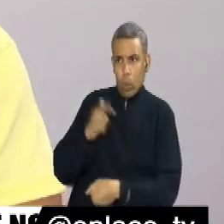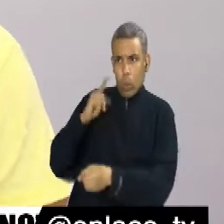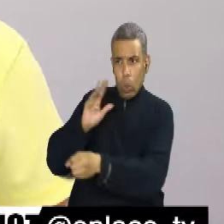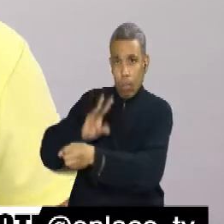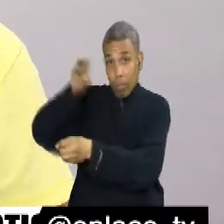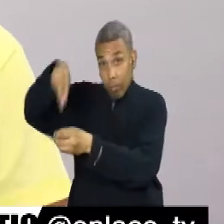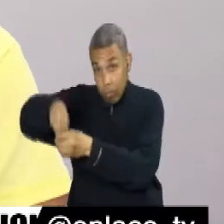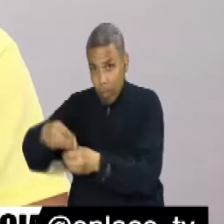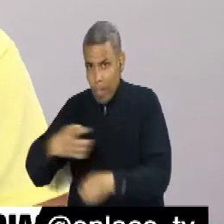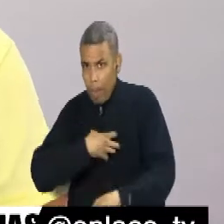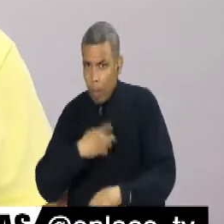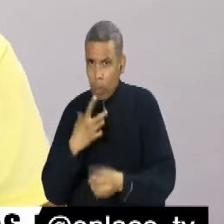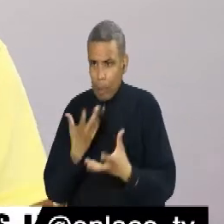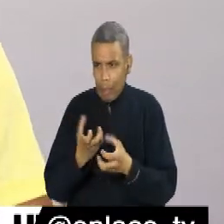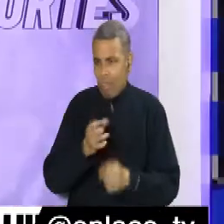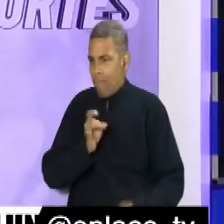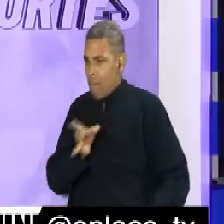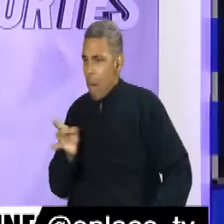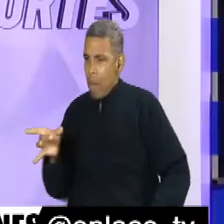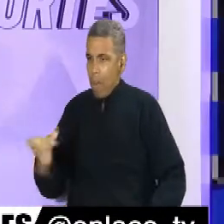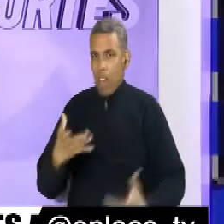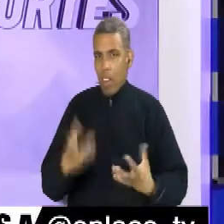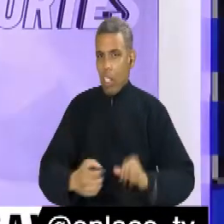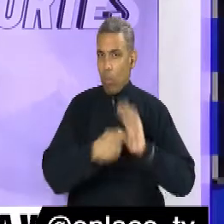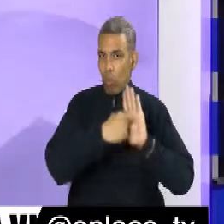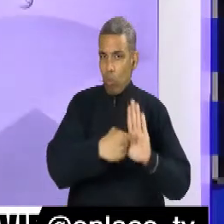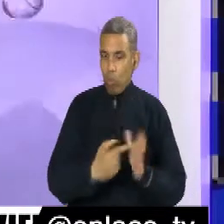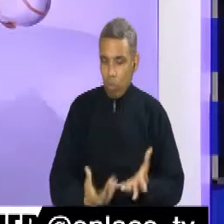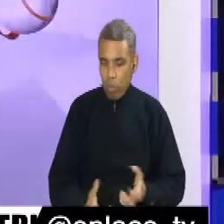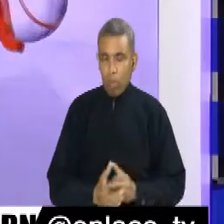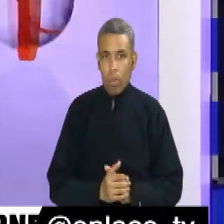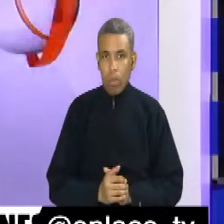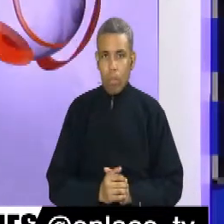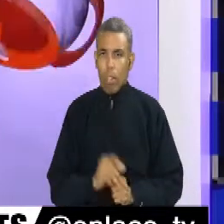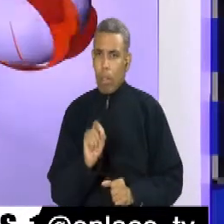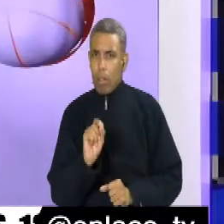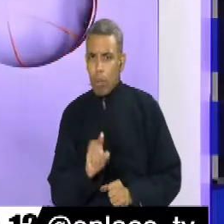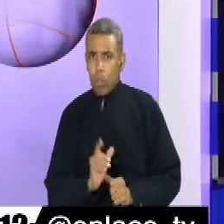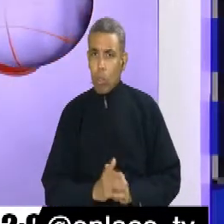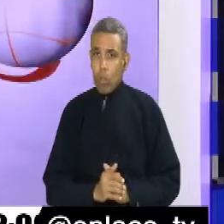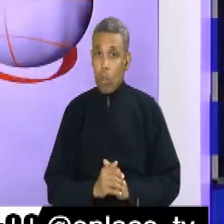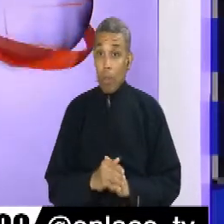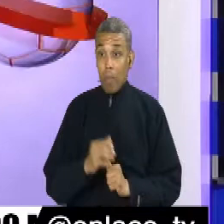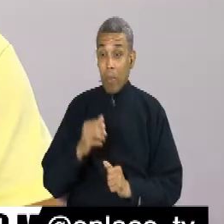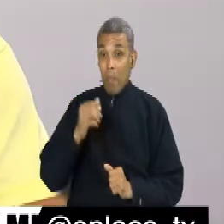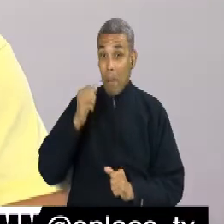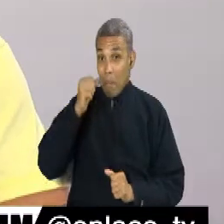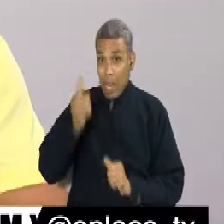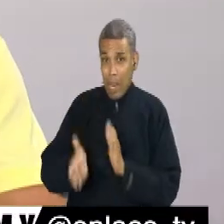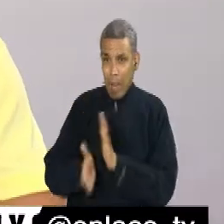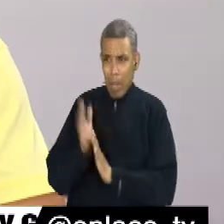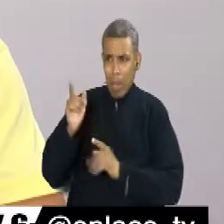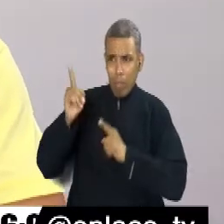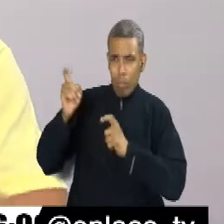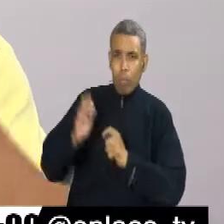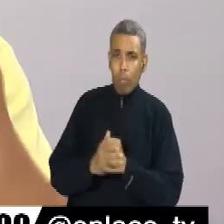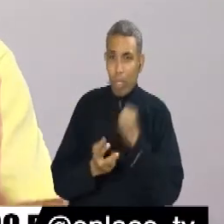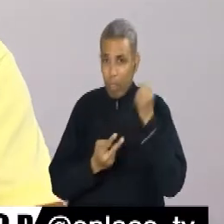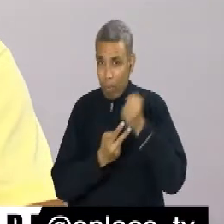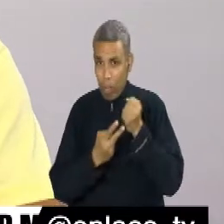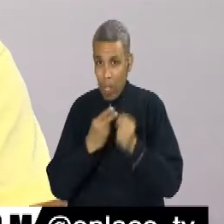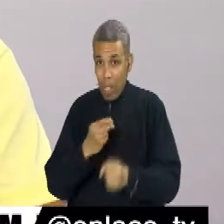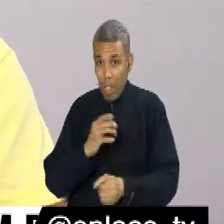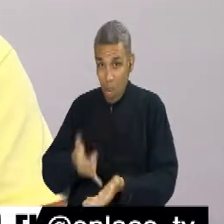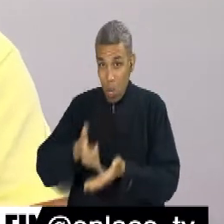los eventos de esta disciplina. ¿Aquí se define si van o no al suramericano? Sí, la Copa Colombia tiene